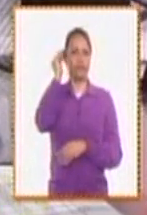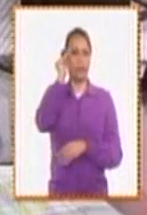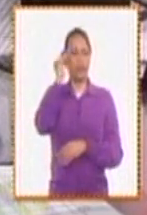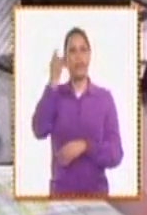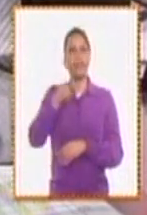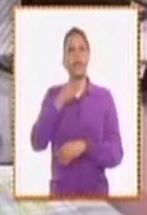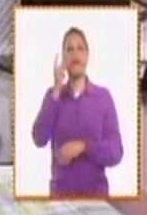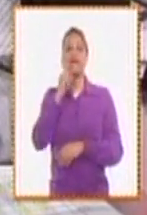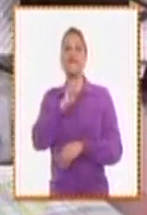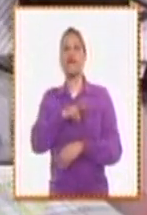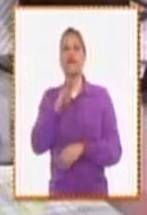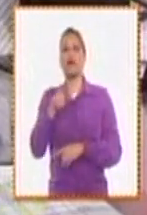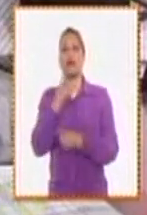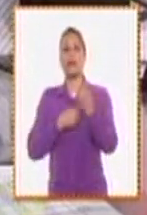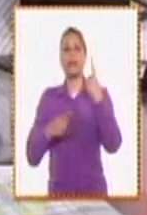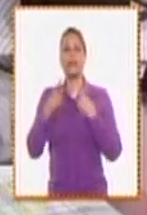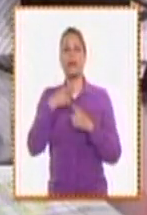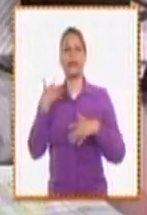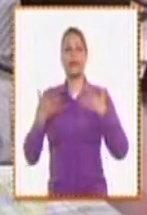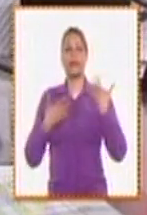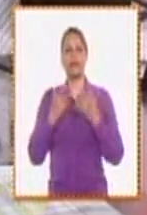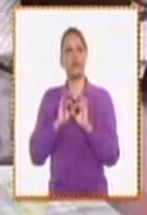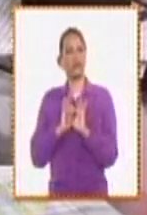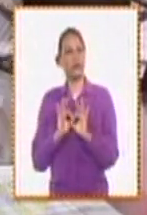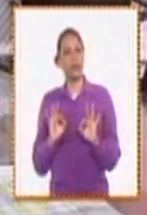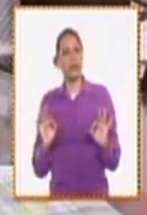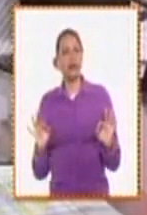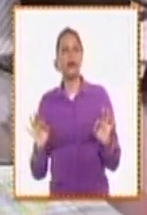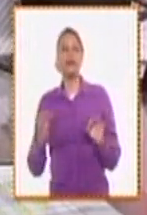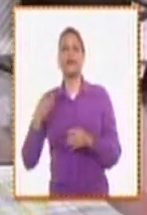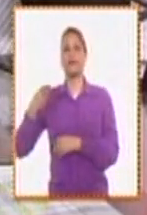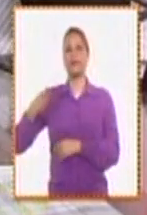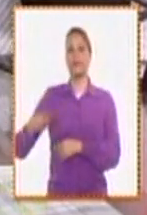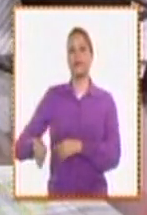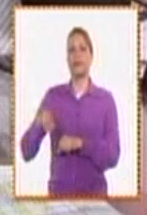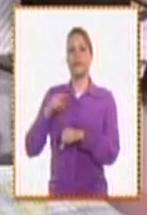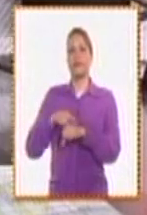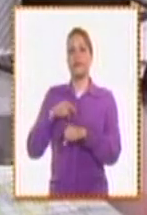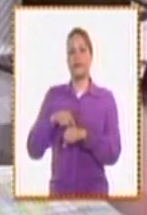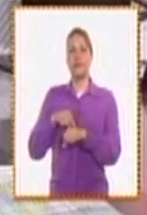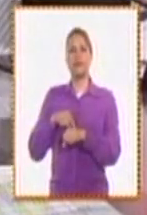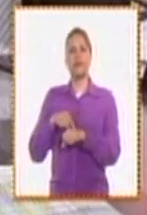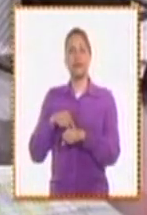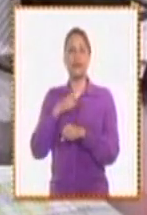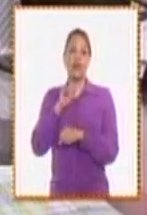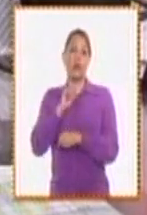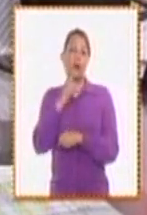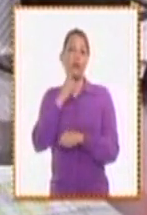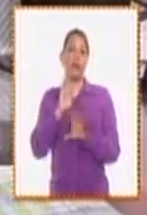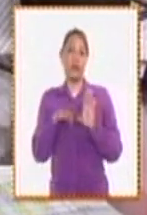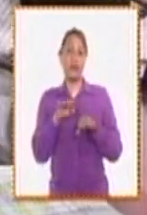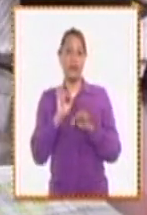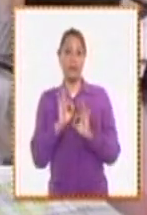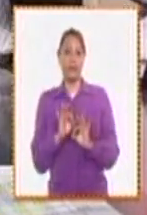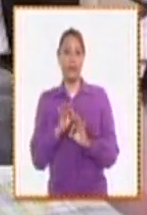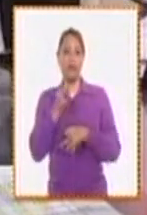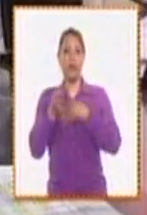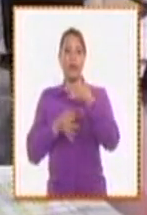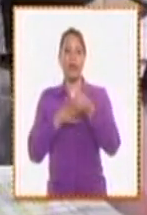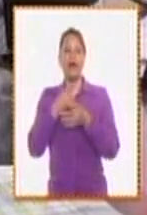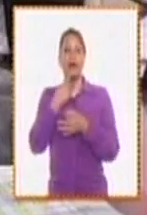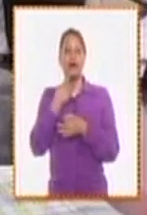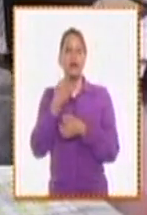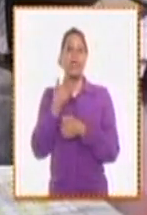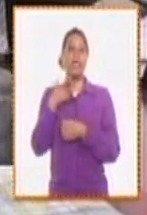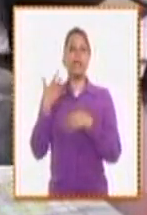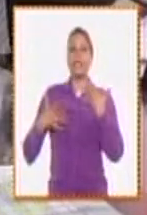alternativas para la recreación sana, para el aprovechamiento del tiempo libre, porque a veces también esos caminos son los que